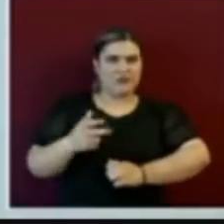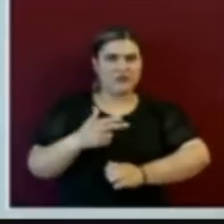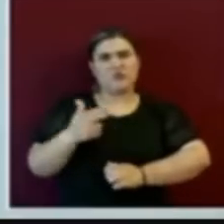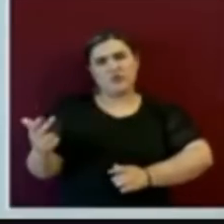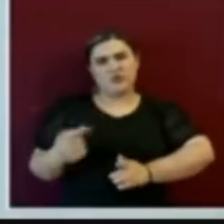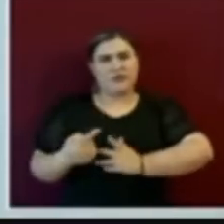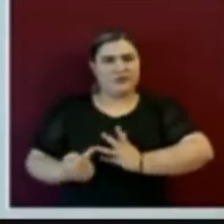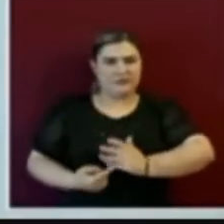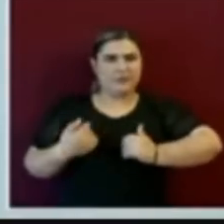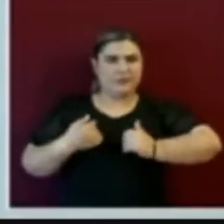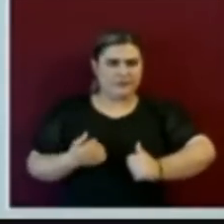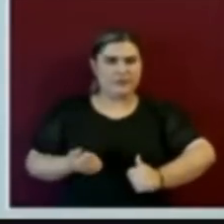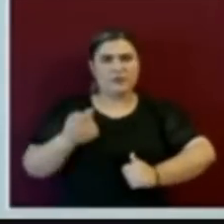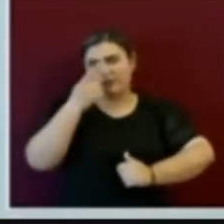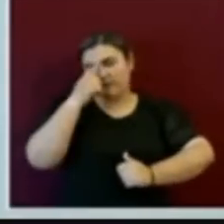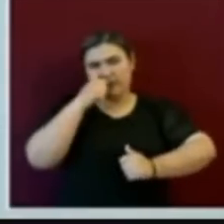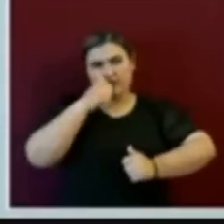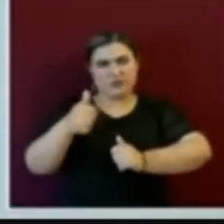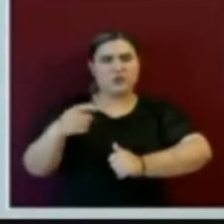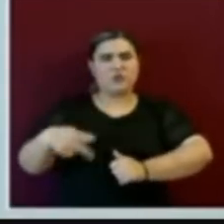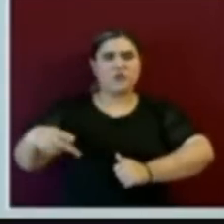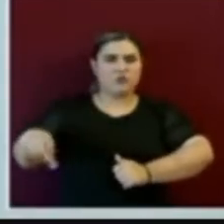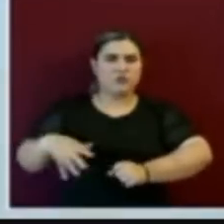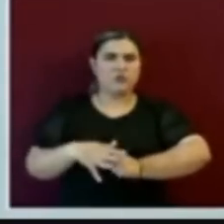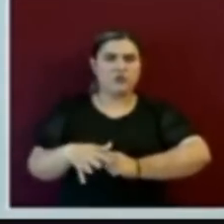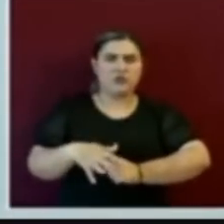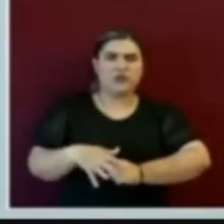traslado o para la atención de